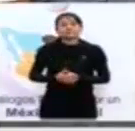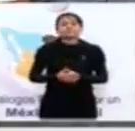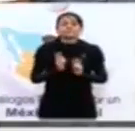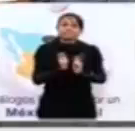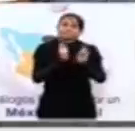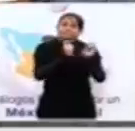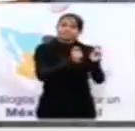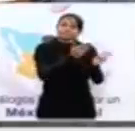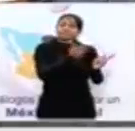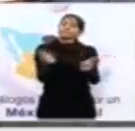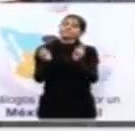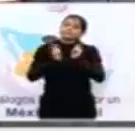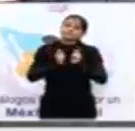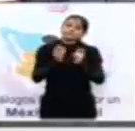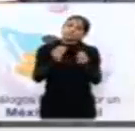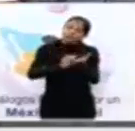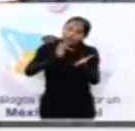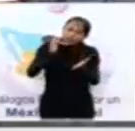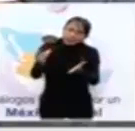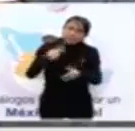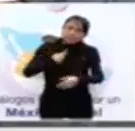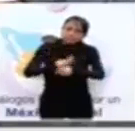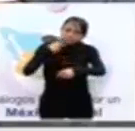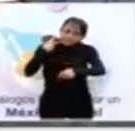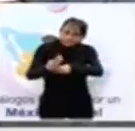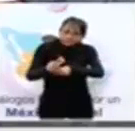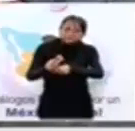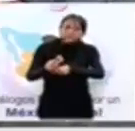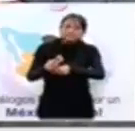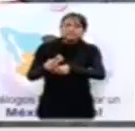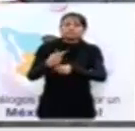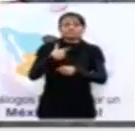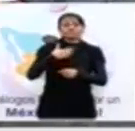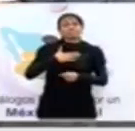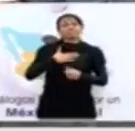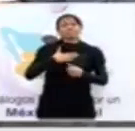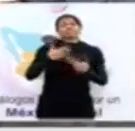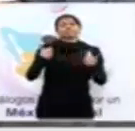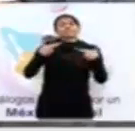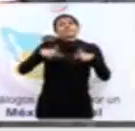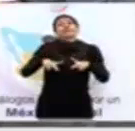Bueno, primero que todo, muchas gracias por la invitación en nombre de la Cooperación Iberoamericana.